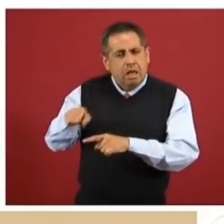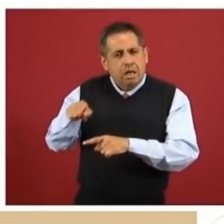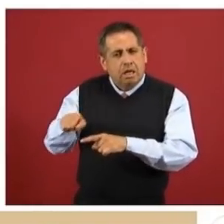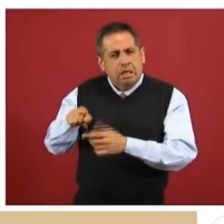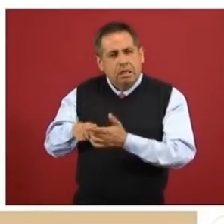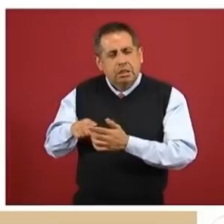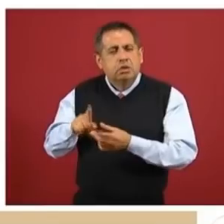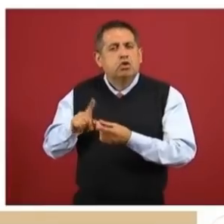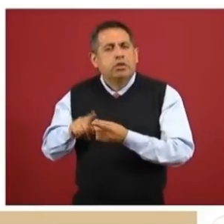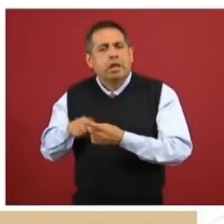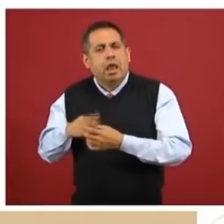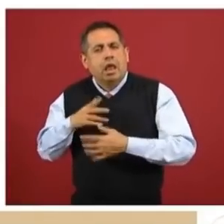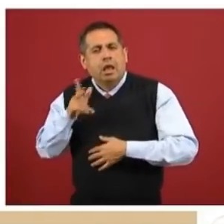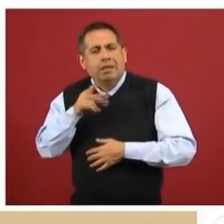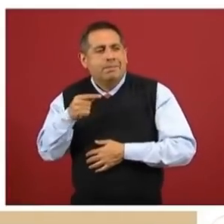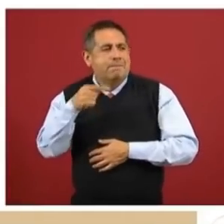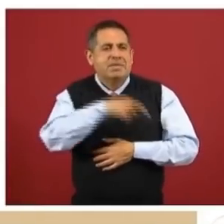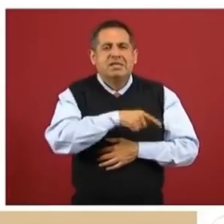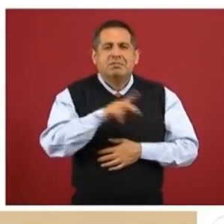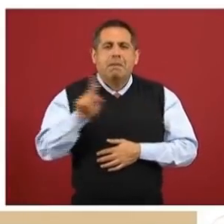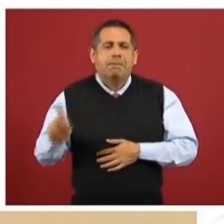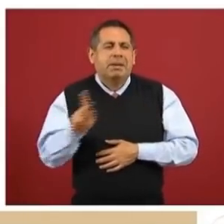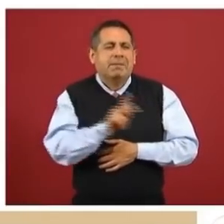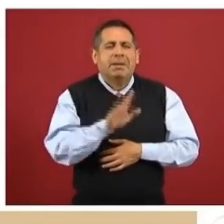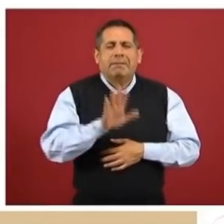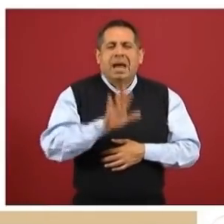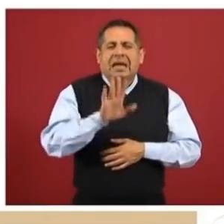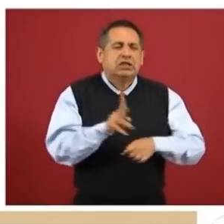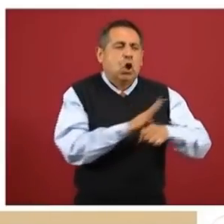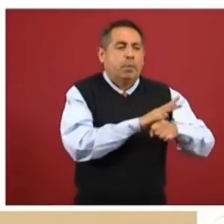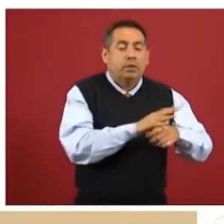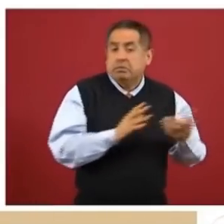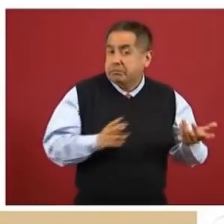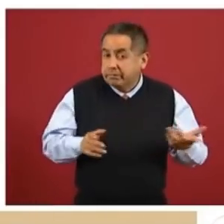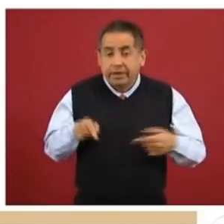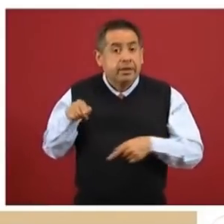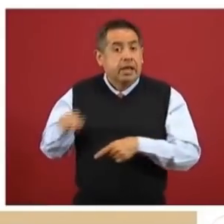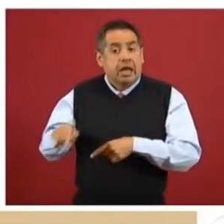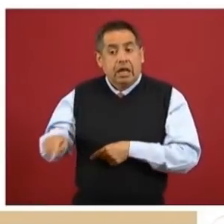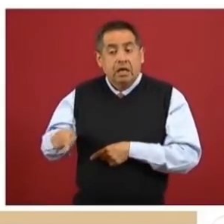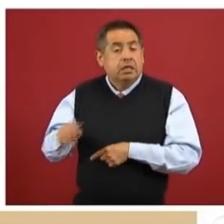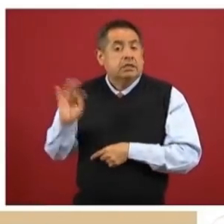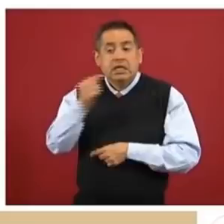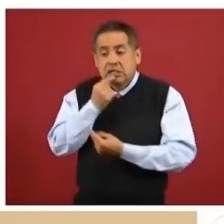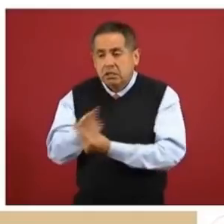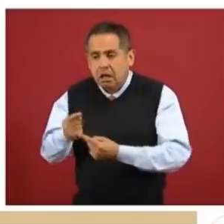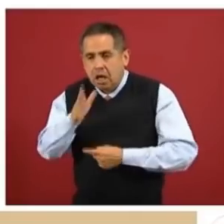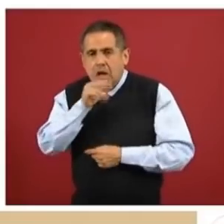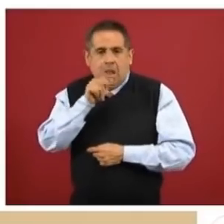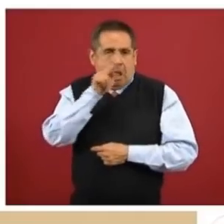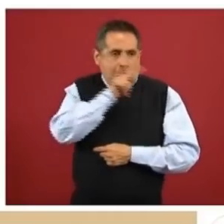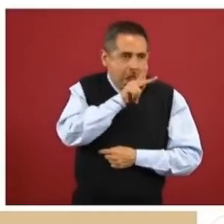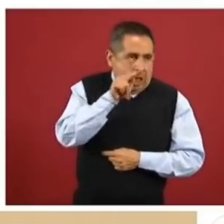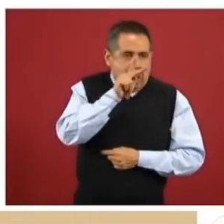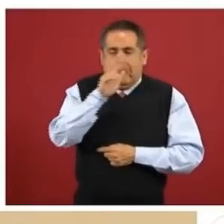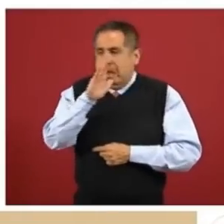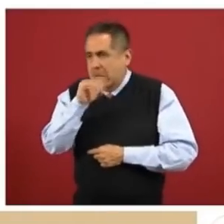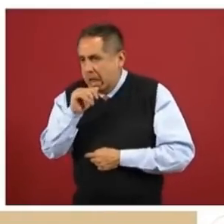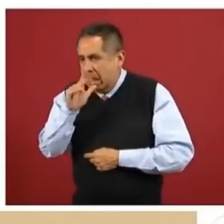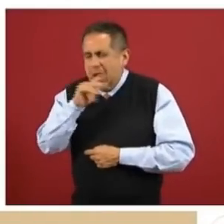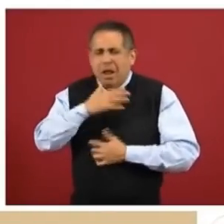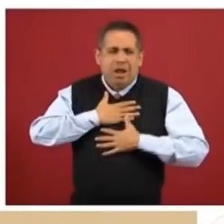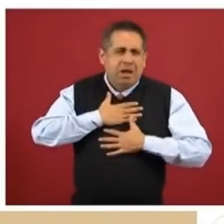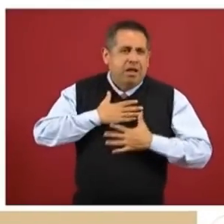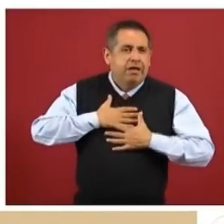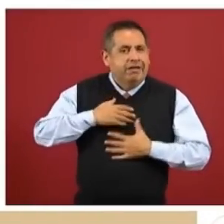antes. ¿En dónde? En COVID. Un menor puede presentar dificultad respiratoria, puede presentar